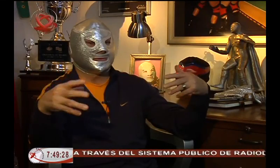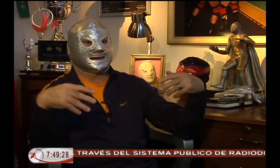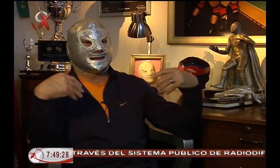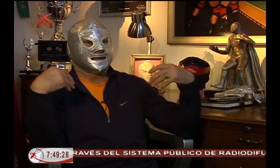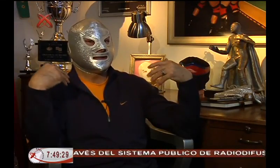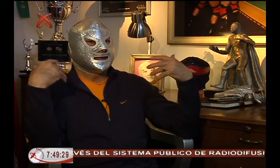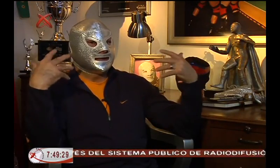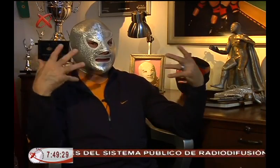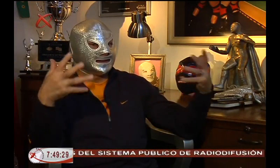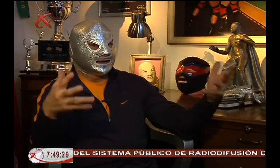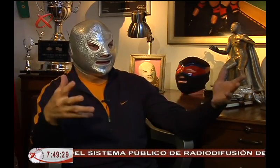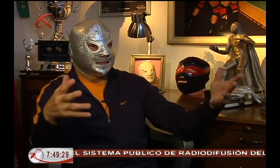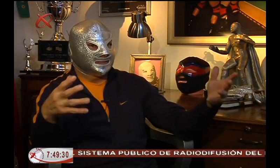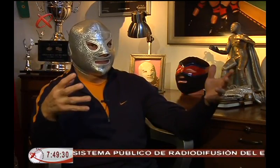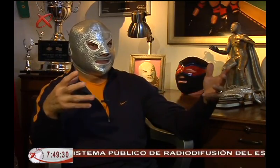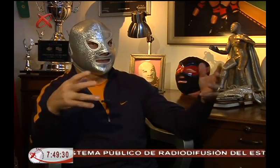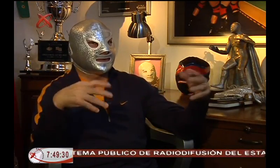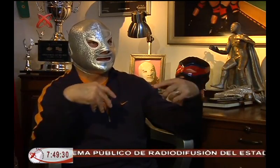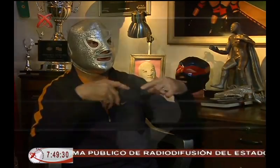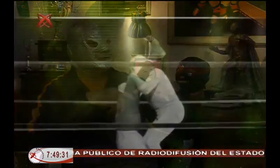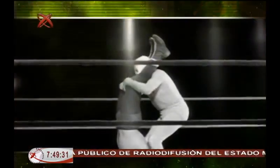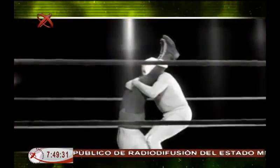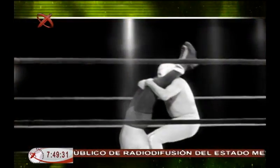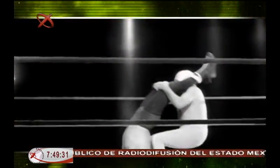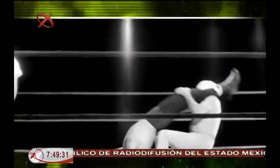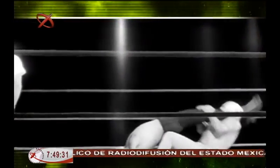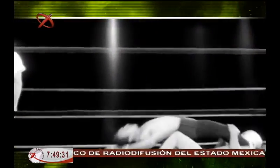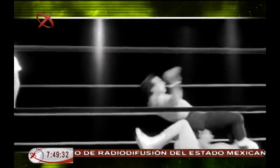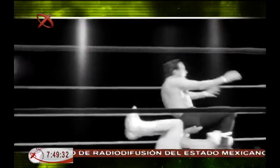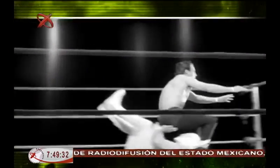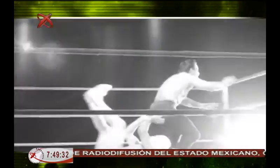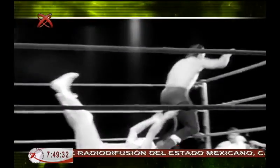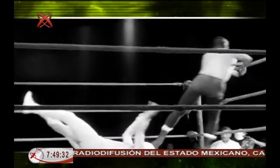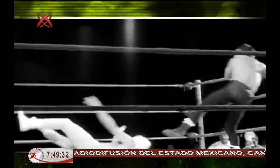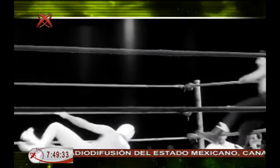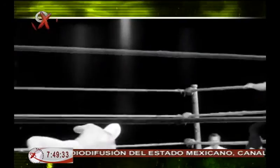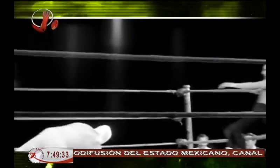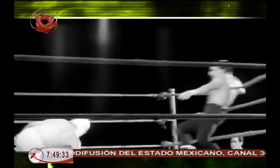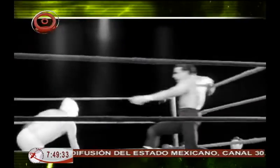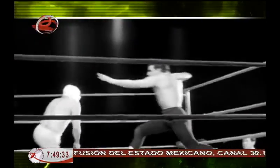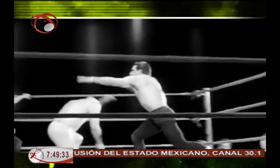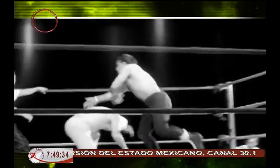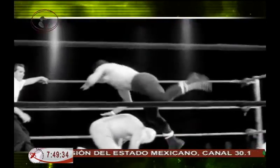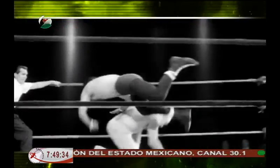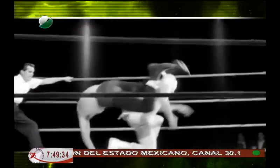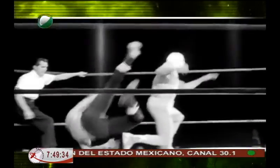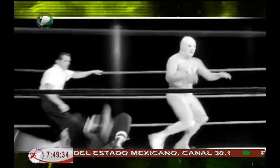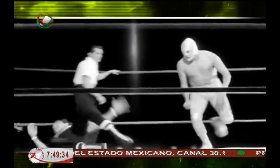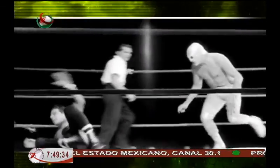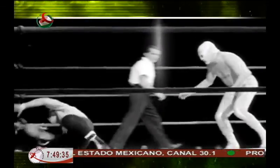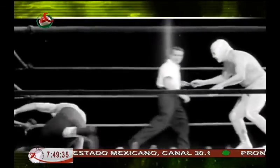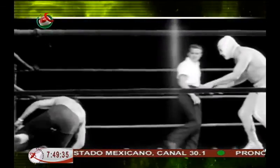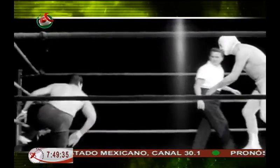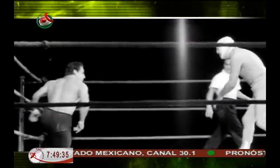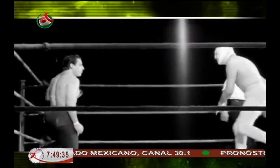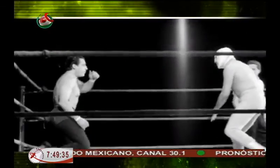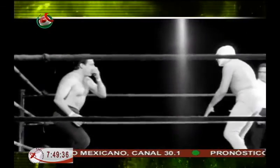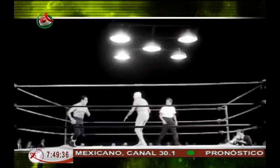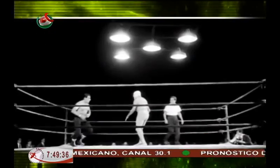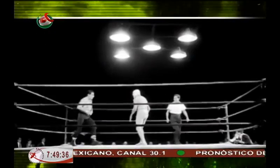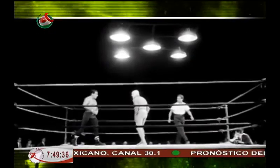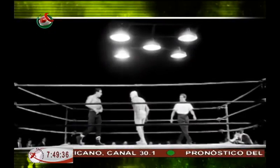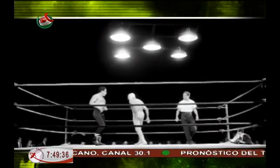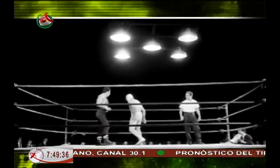momento fuerte. Pero entonces se multiplicó mi admiración hacia él, porque yo lo admiraba como papá.